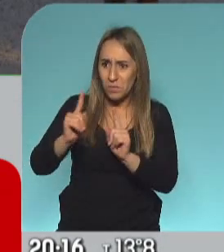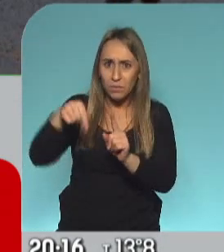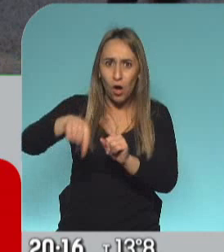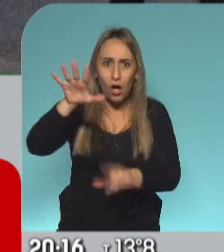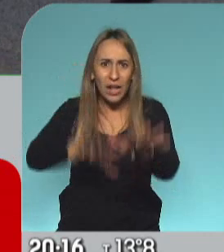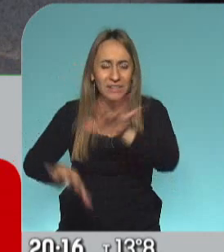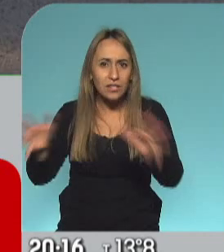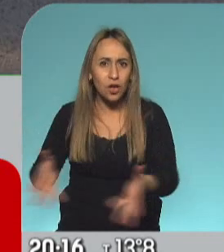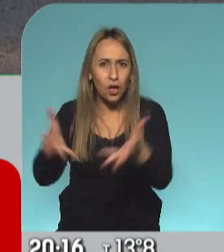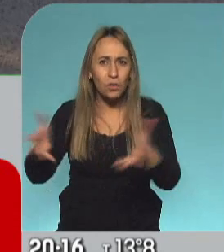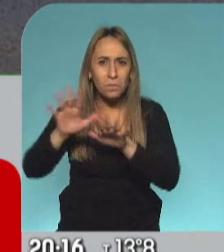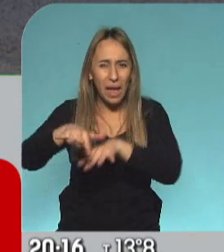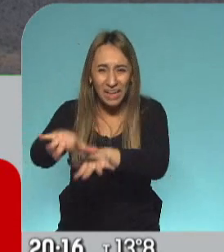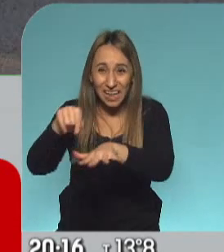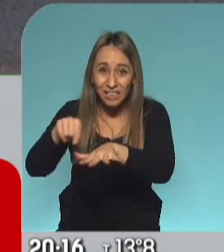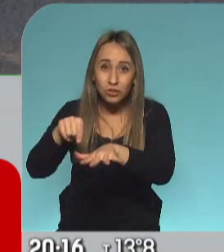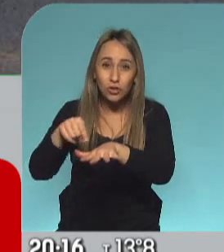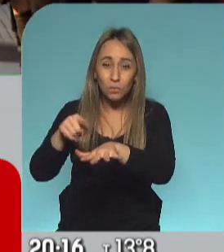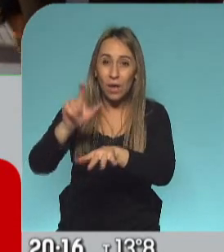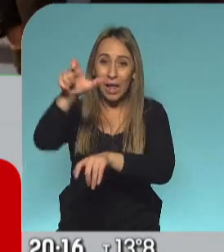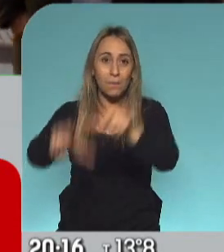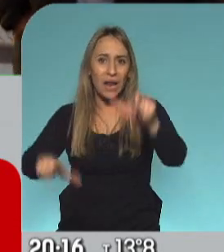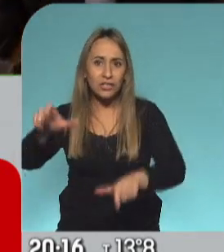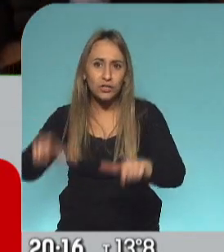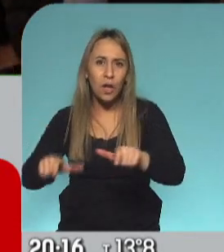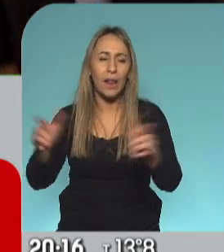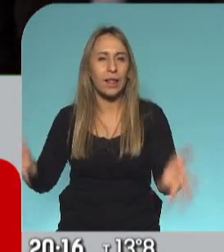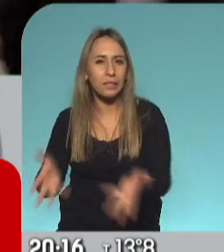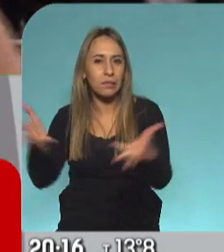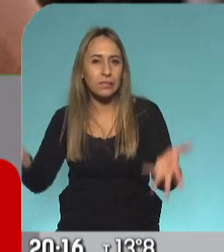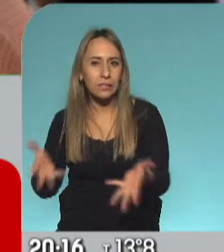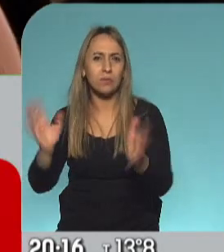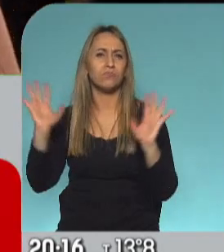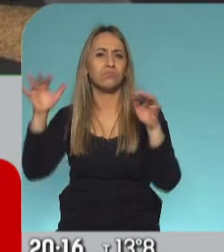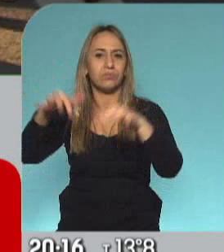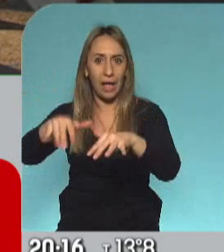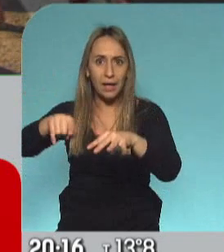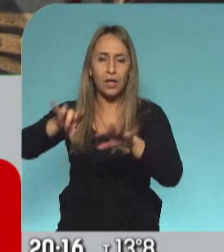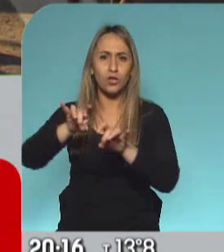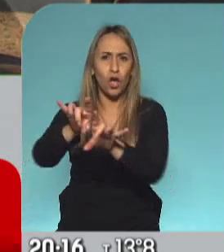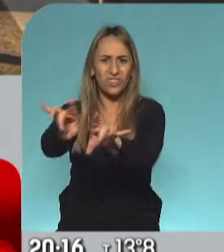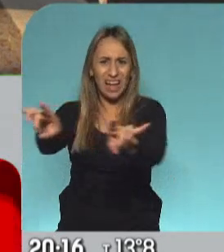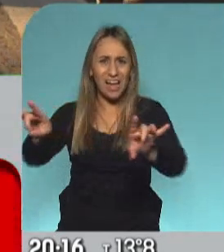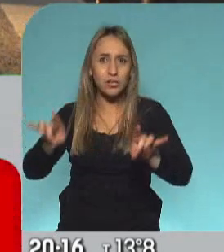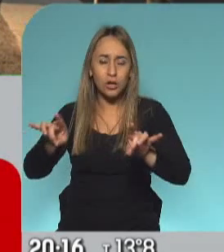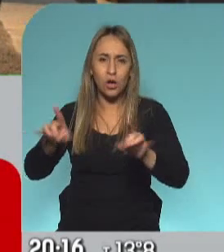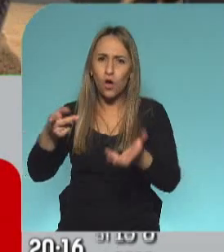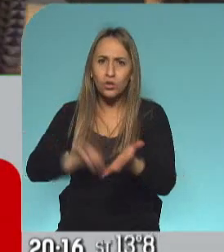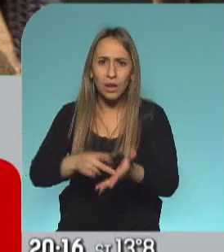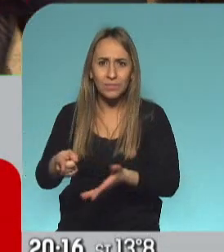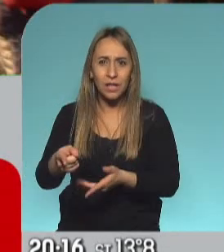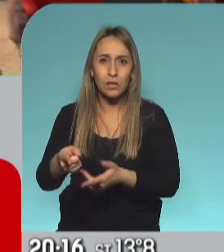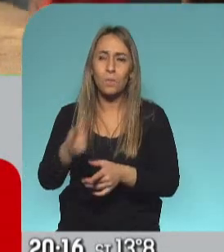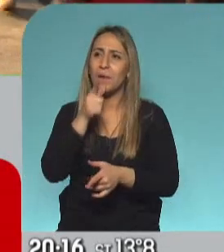hoy. Incitar a esa gente a concurrir e infectarse, replicar un hecho, eso es desconocer la